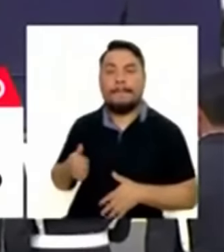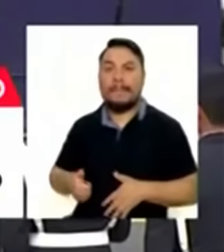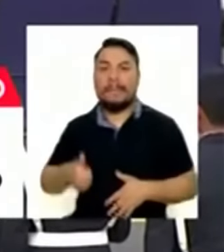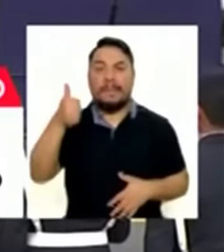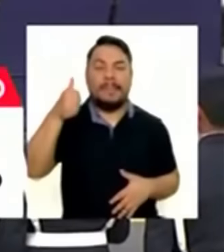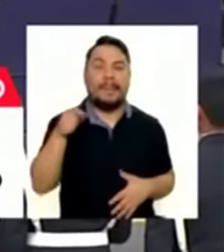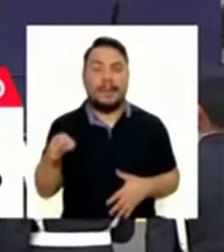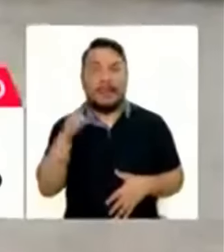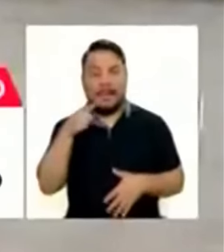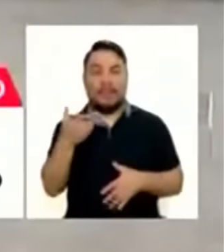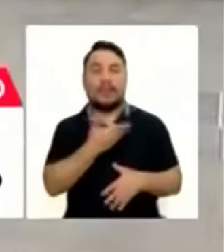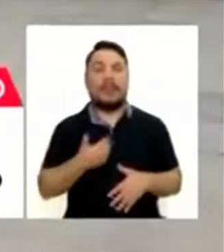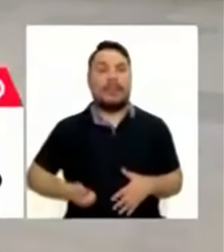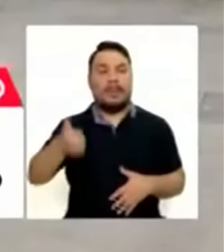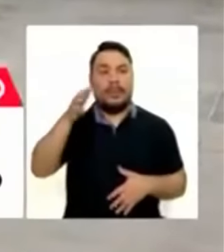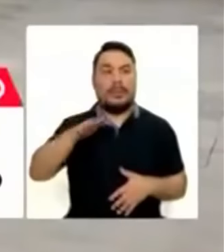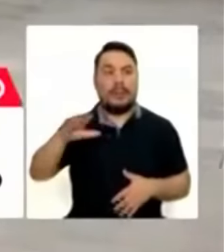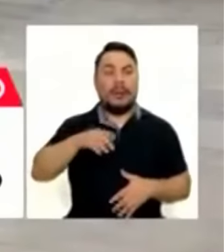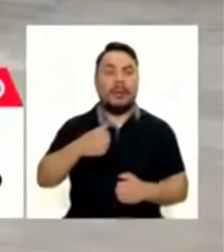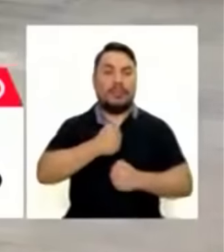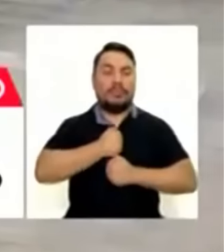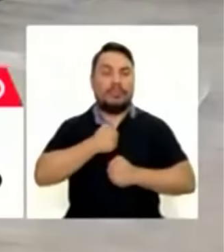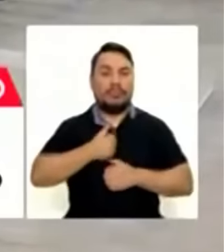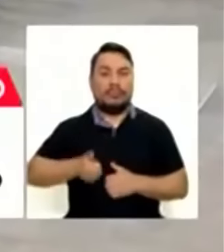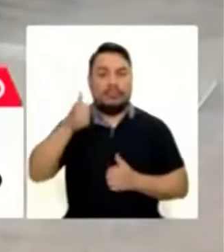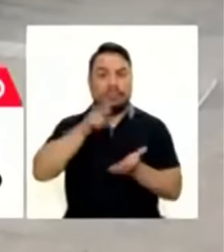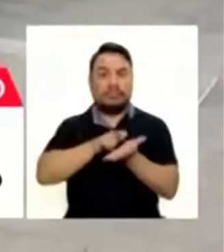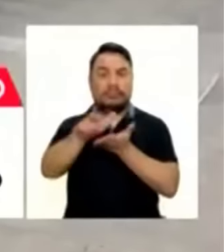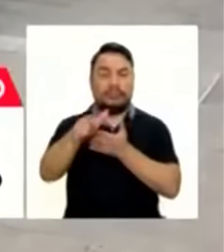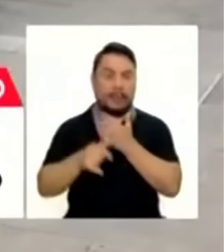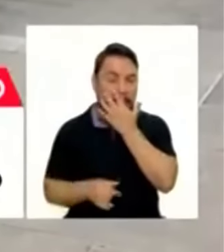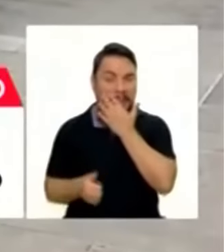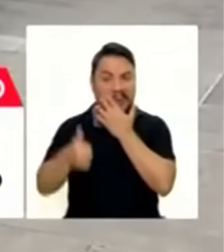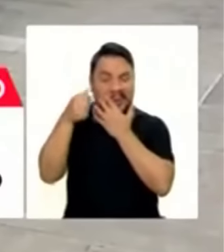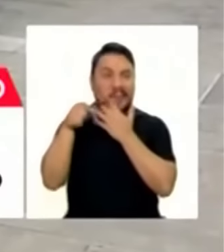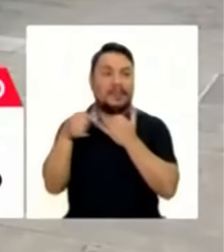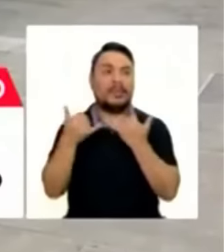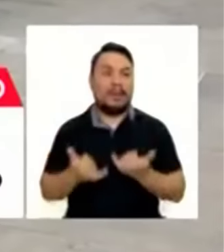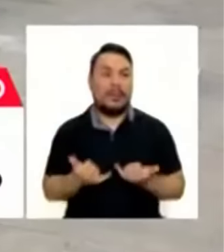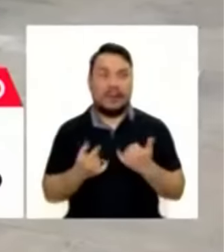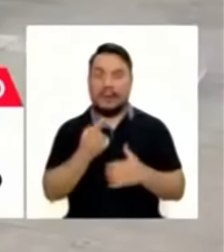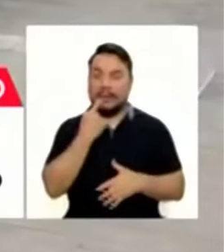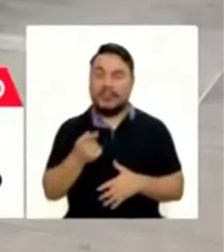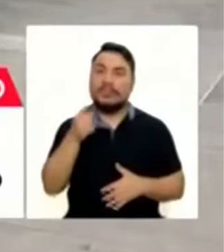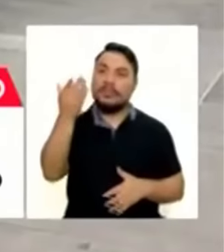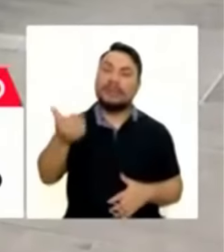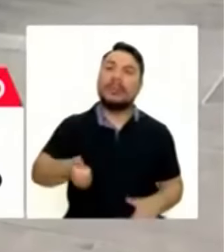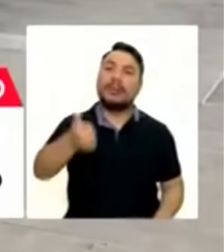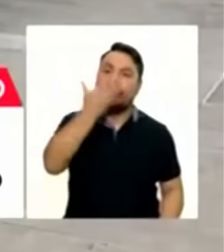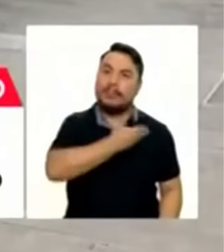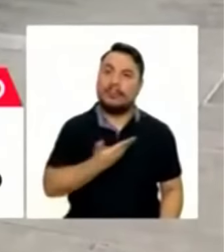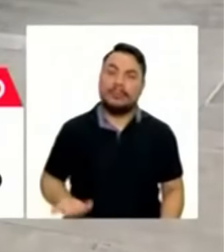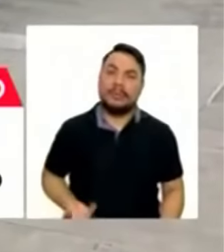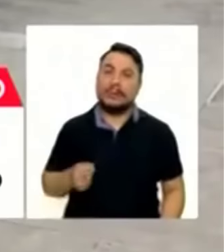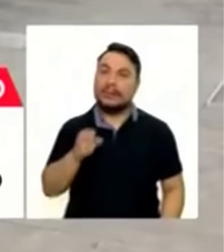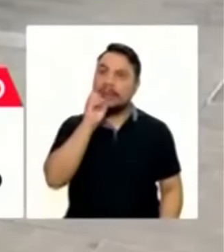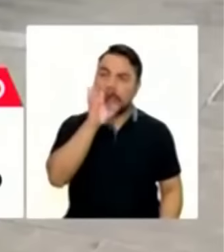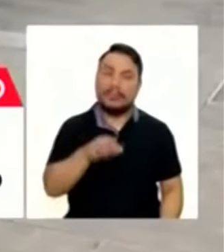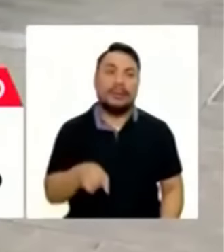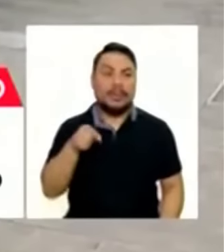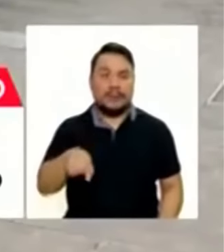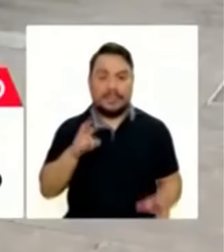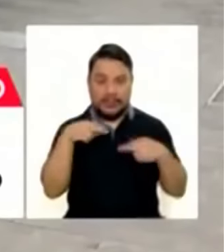línea del Estado Mayor de las Fuerzas Armadas van a dar cuenta a la Presidenta de la República que